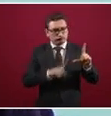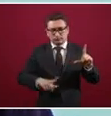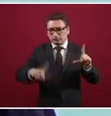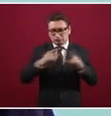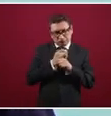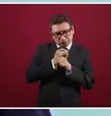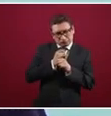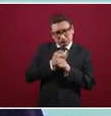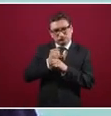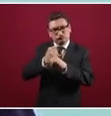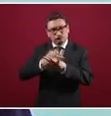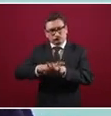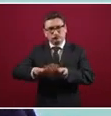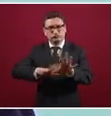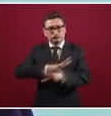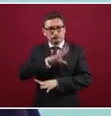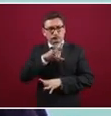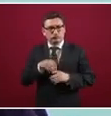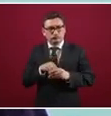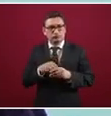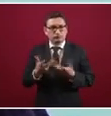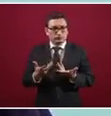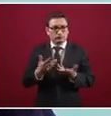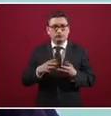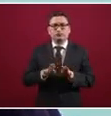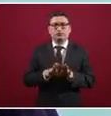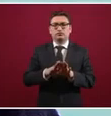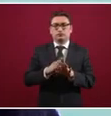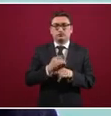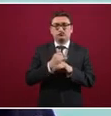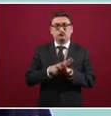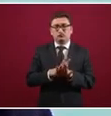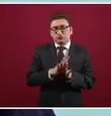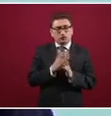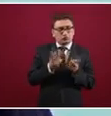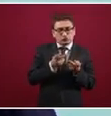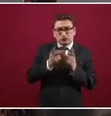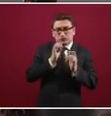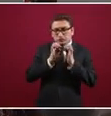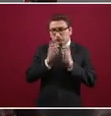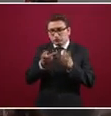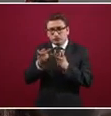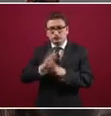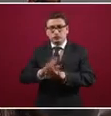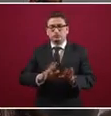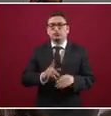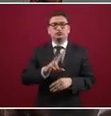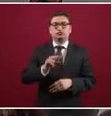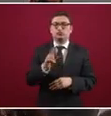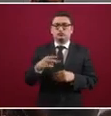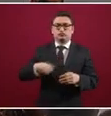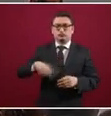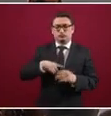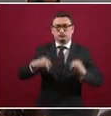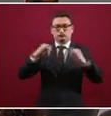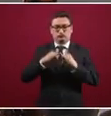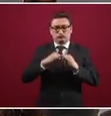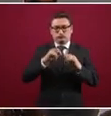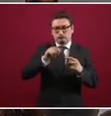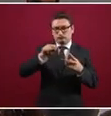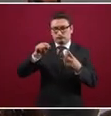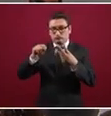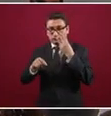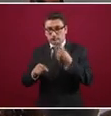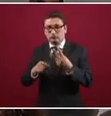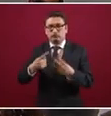envió no se trataba de simplemente un cuestionario sino también de estar presentes estas tres instituciones fuimos